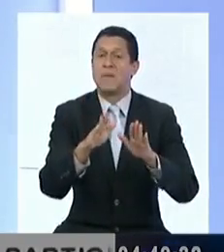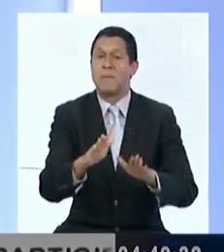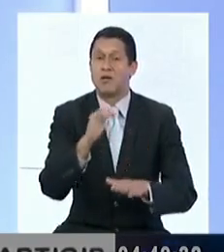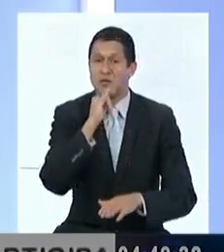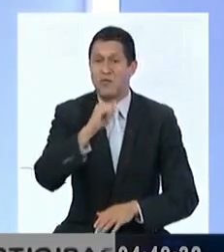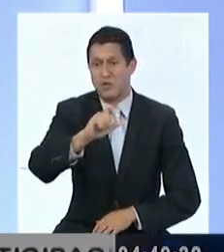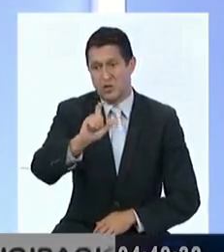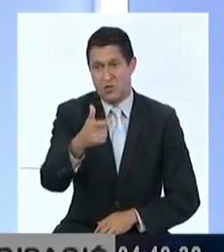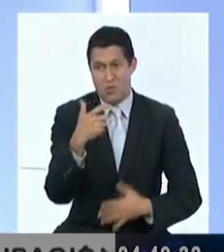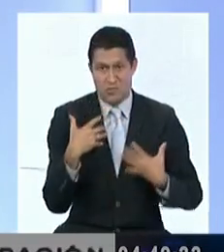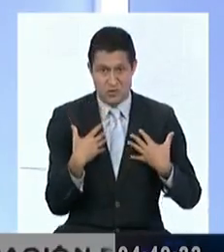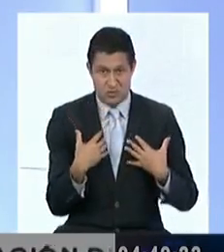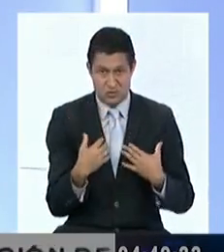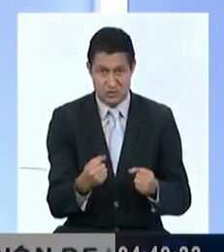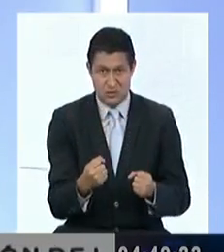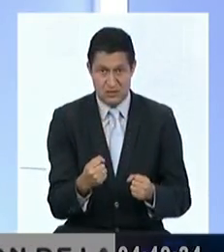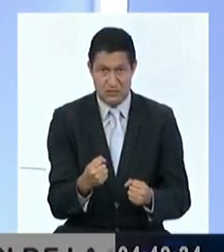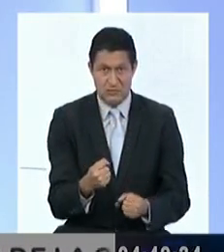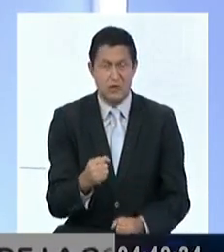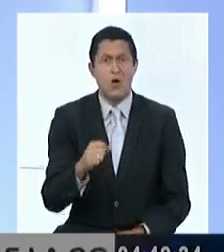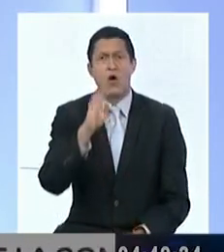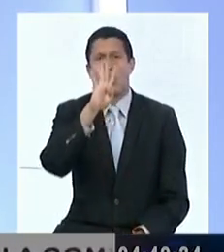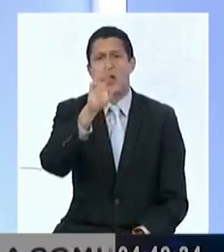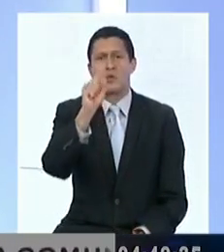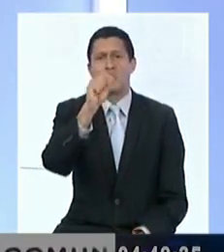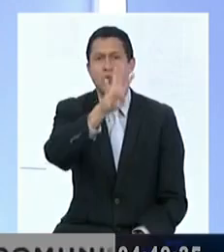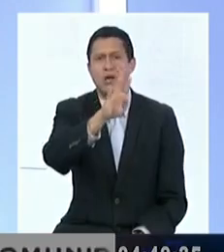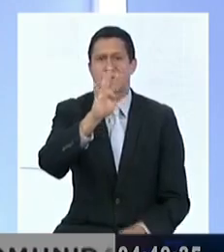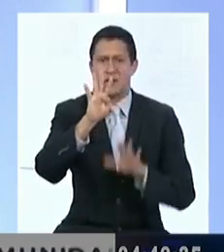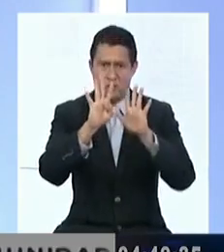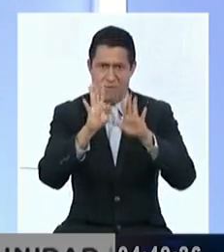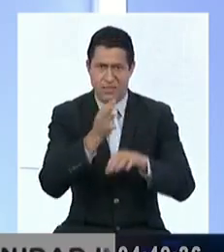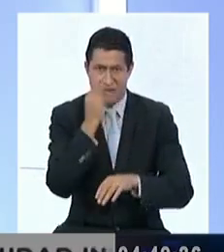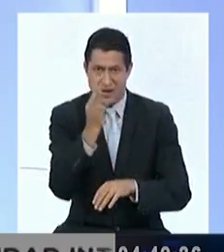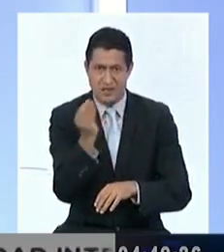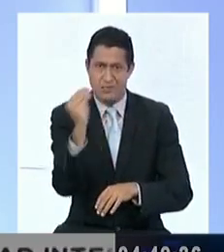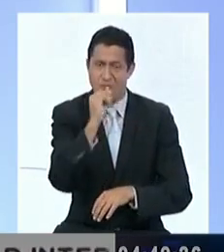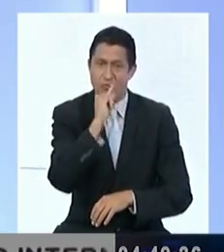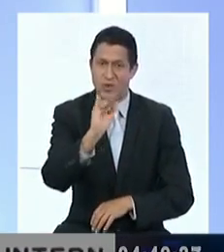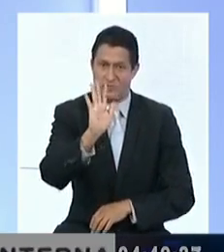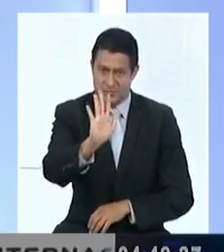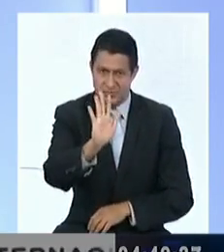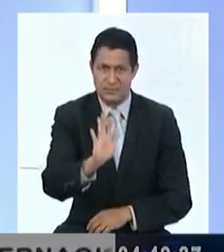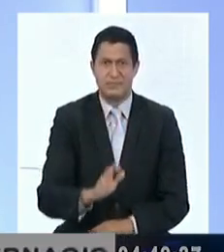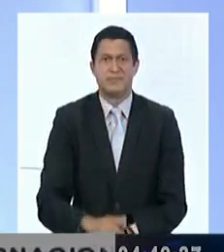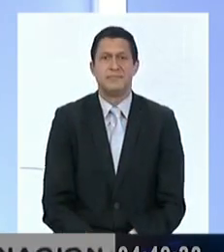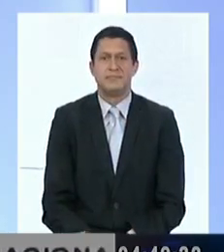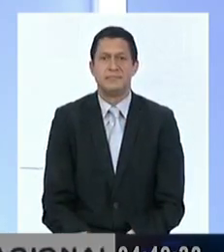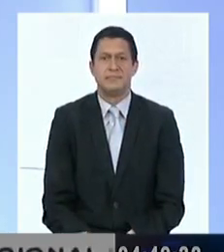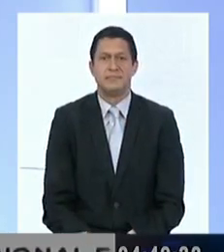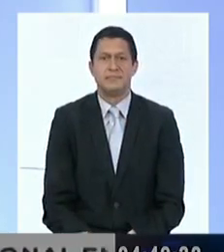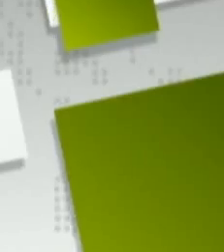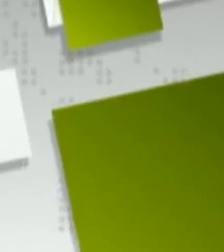segunda pausa aquí en noticias globovisión salud 4 a 49 minutos de la tarde ya regresamos con más